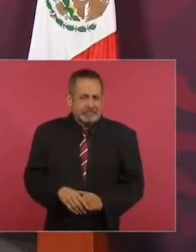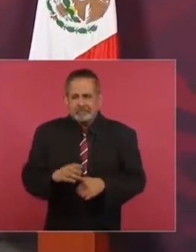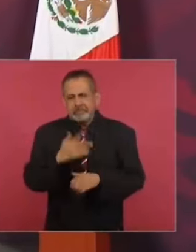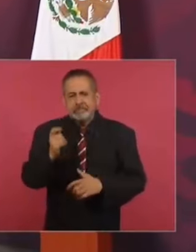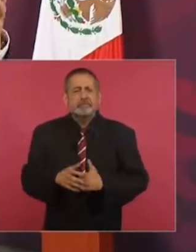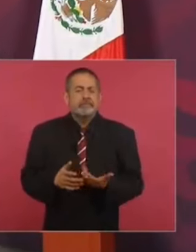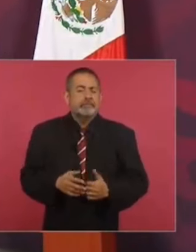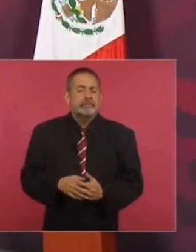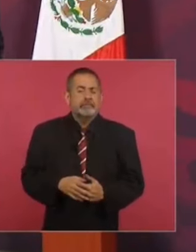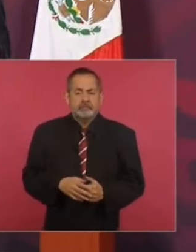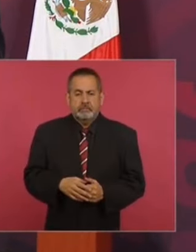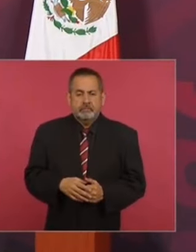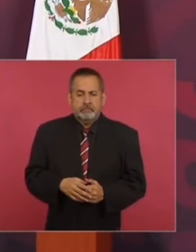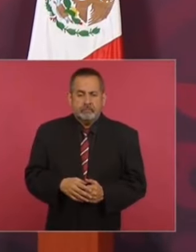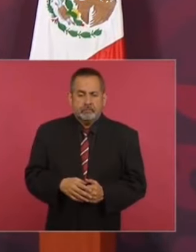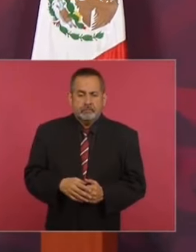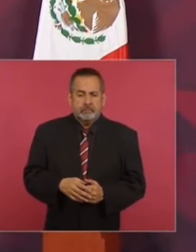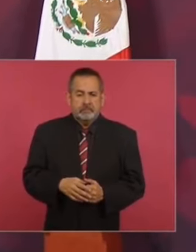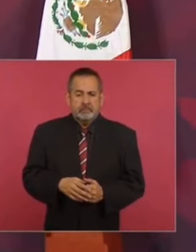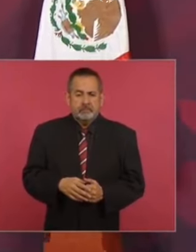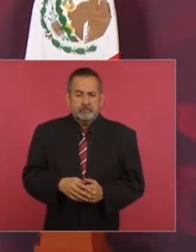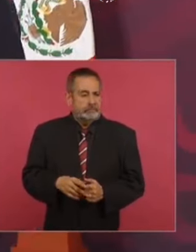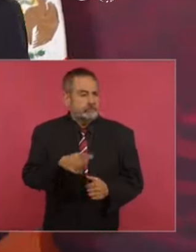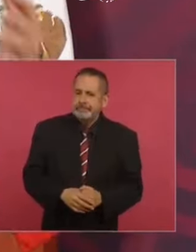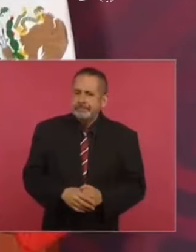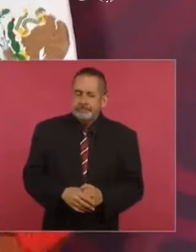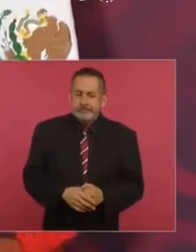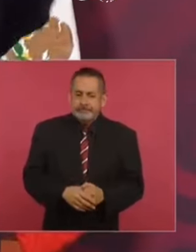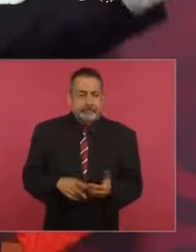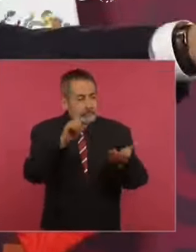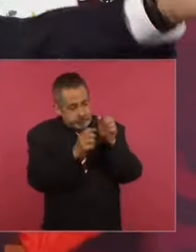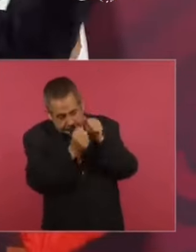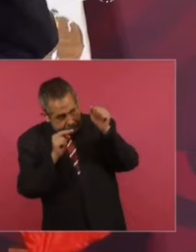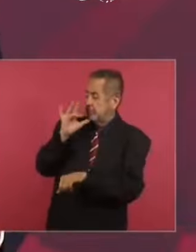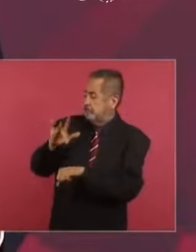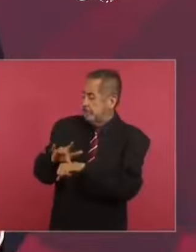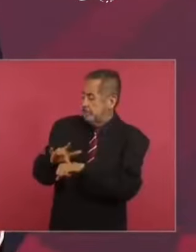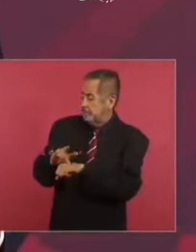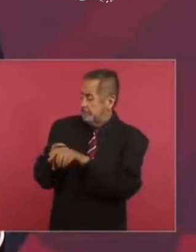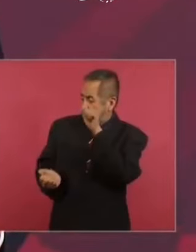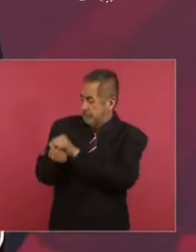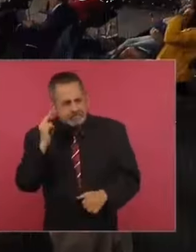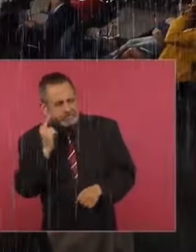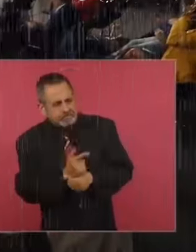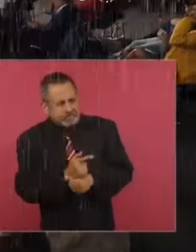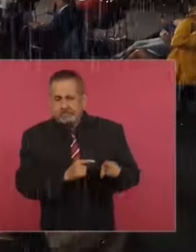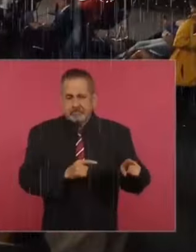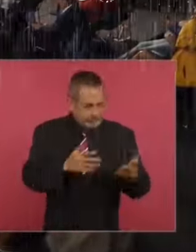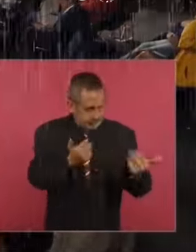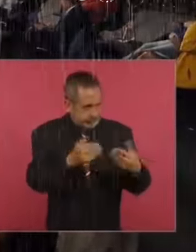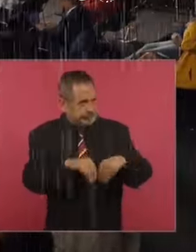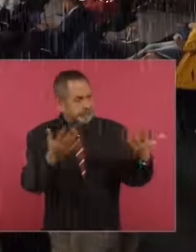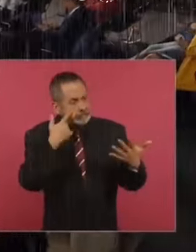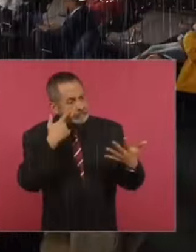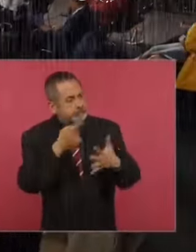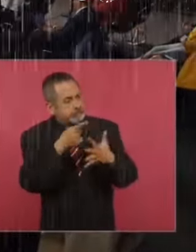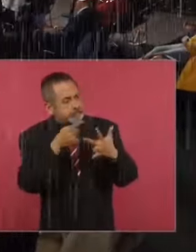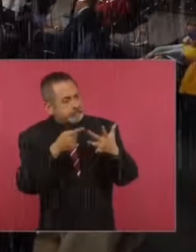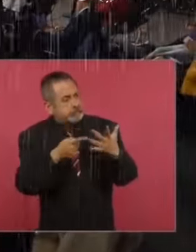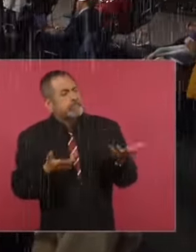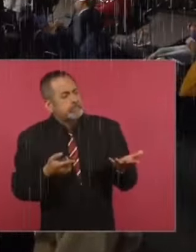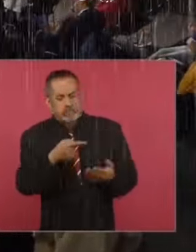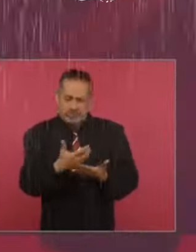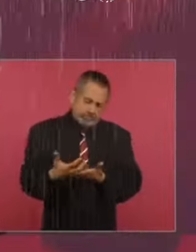que era como el castillo de la pureza. No se sabía nada ahí. Muchísima corrupción. Que aclaren por